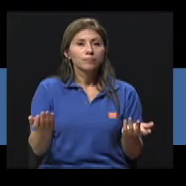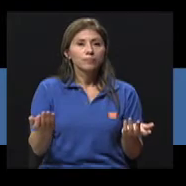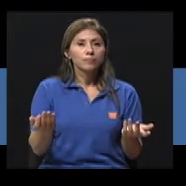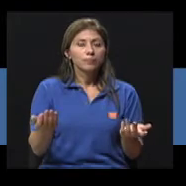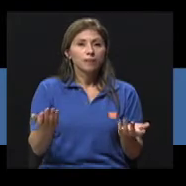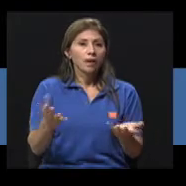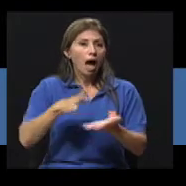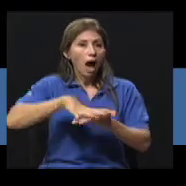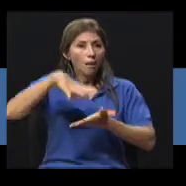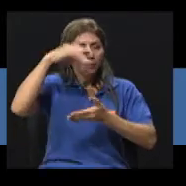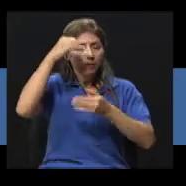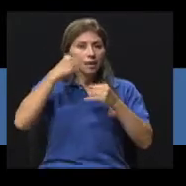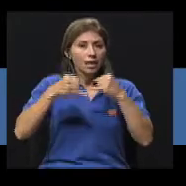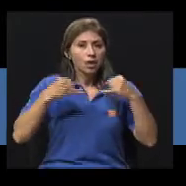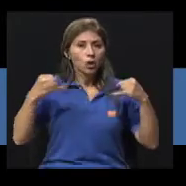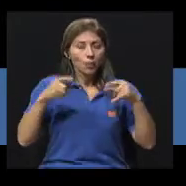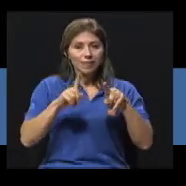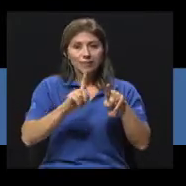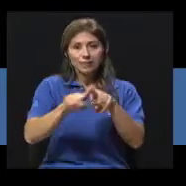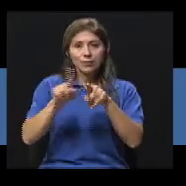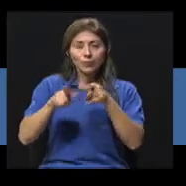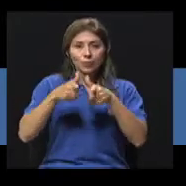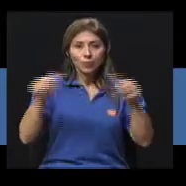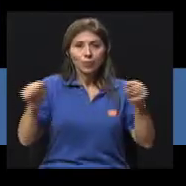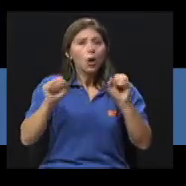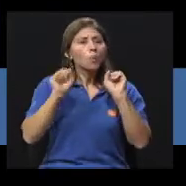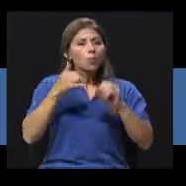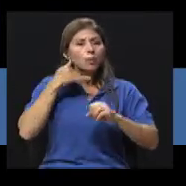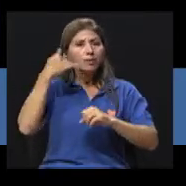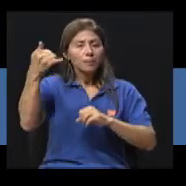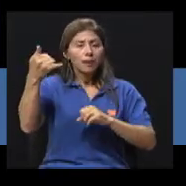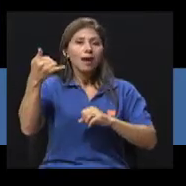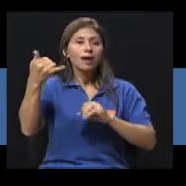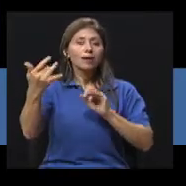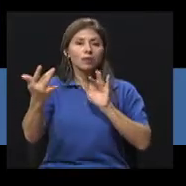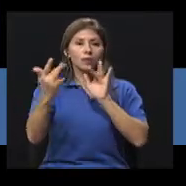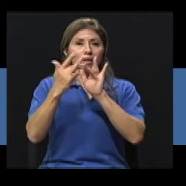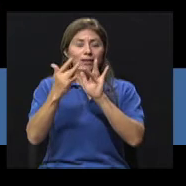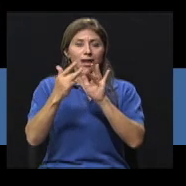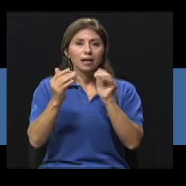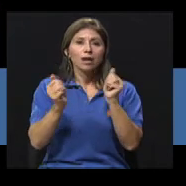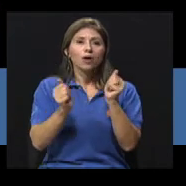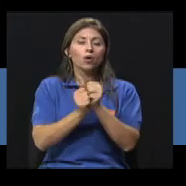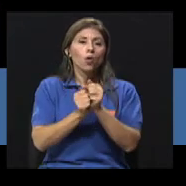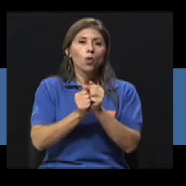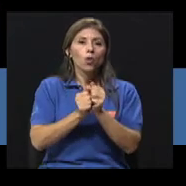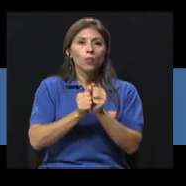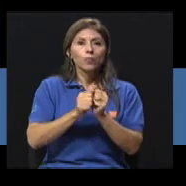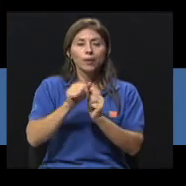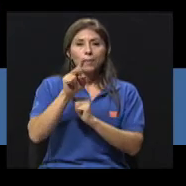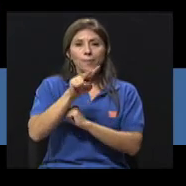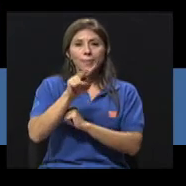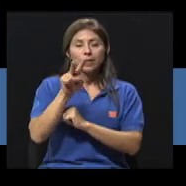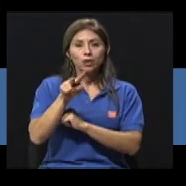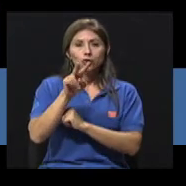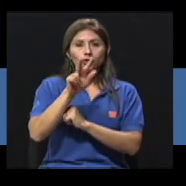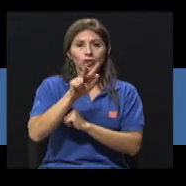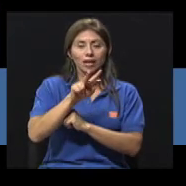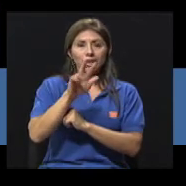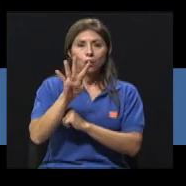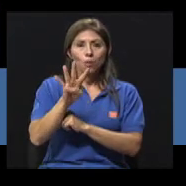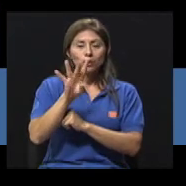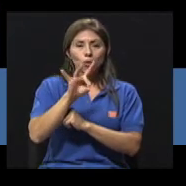ejemplo, aprender idiomas. Nos pueden contactar a través del teléfono de la escuela, Nova Kinesis,